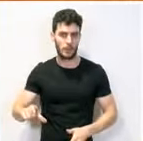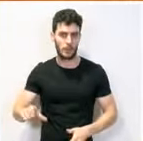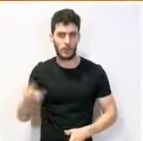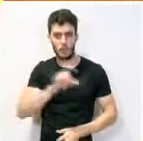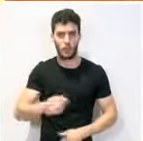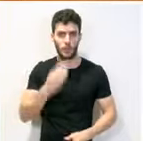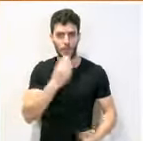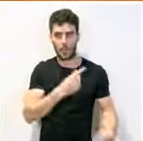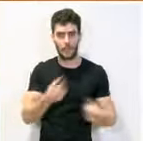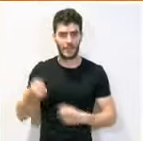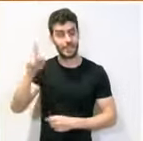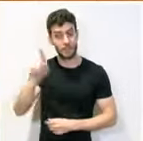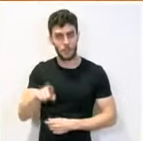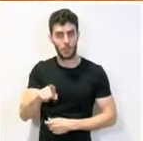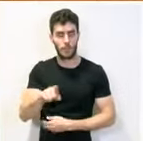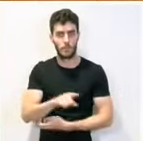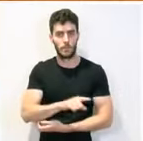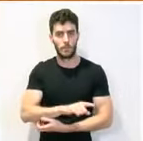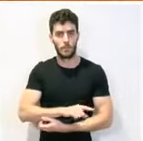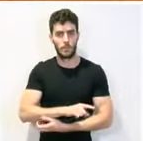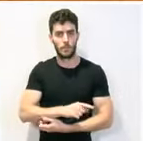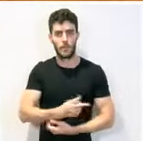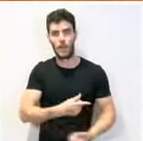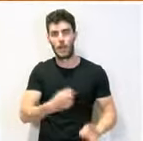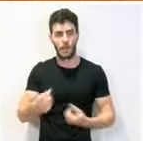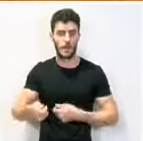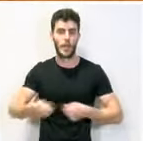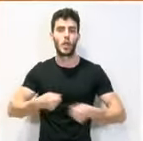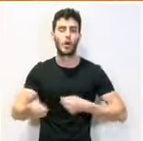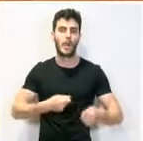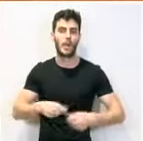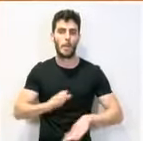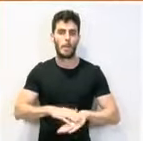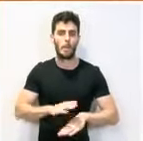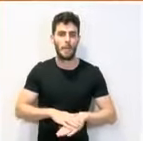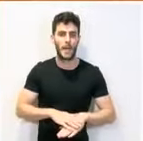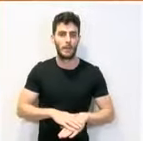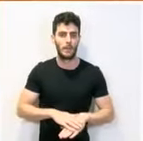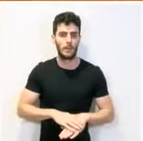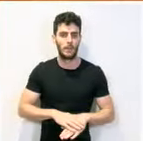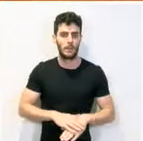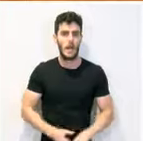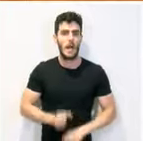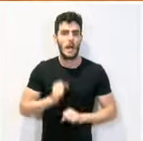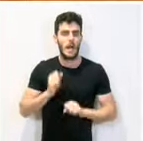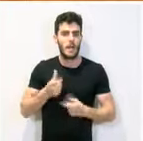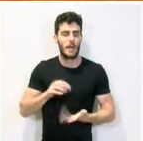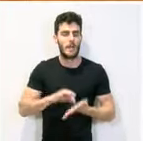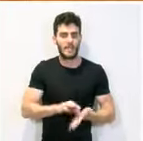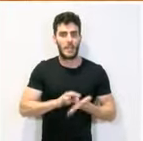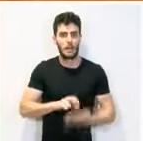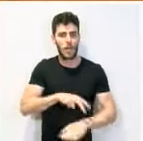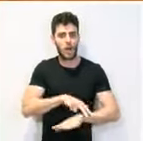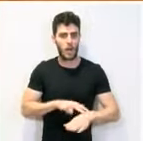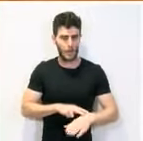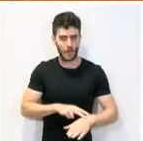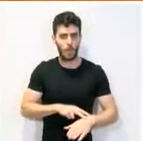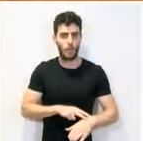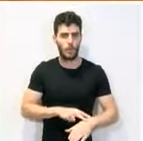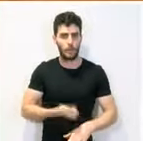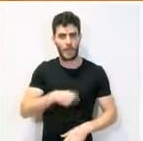lo requieren y también la necesaria negociación para que se preste el servicio de banca en toda